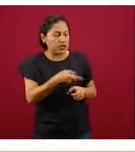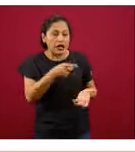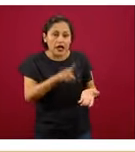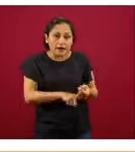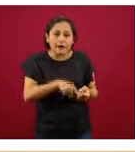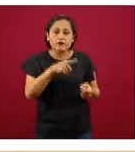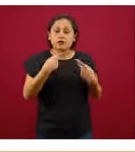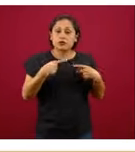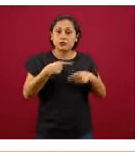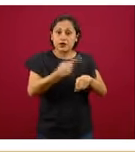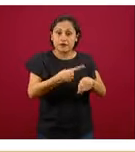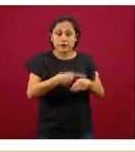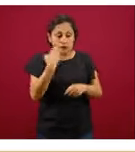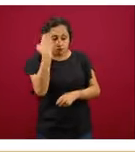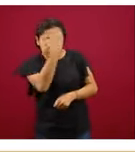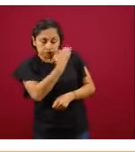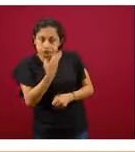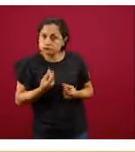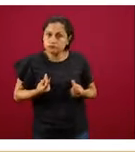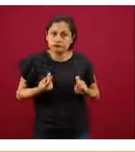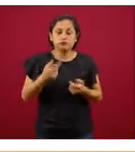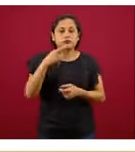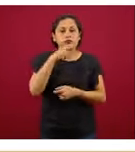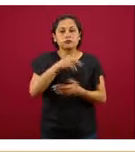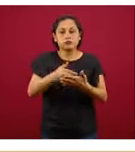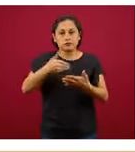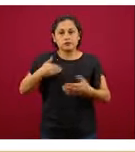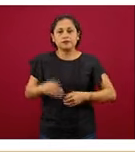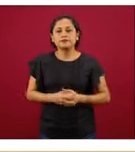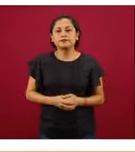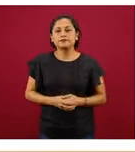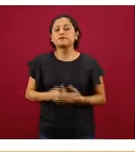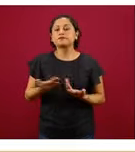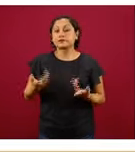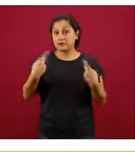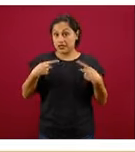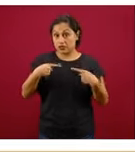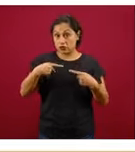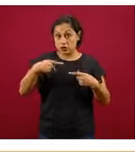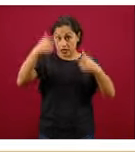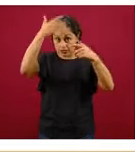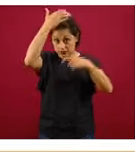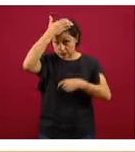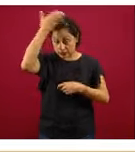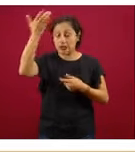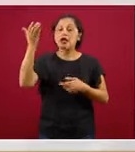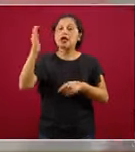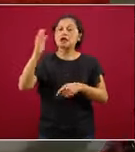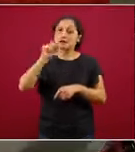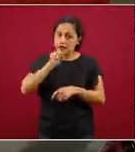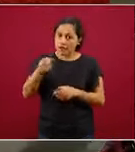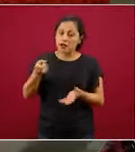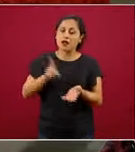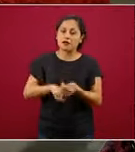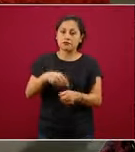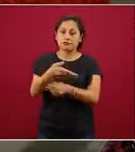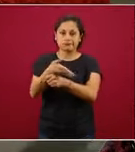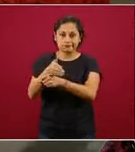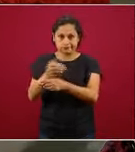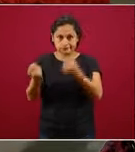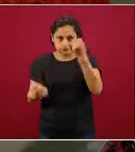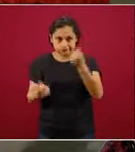bordo de las ambulancias en las entidades federativas. Metemos enfermeros, mejoramos los procesos de triage, hacemos capacitaciones, se